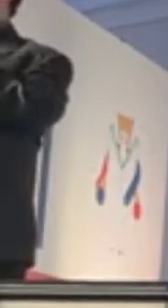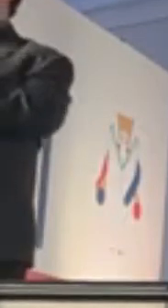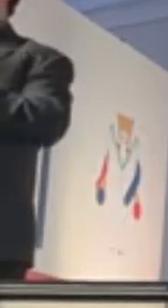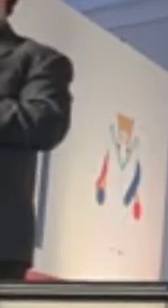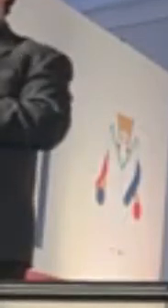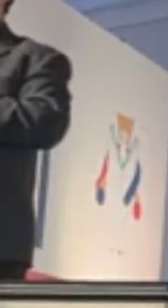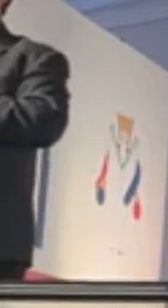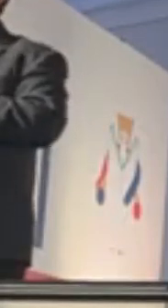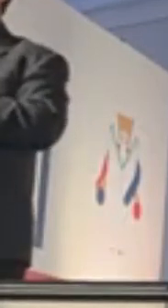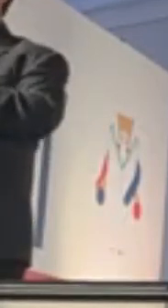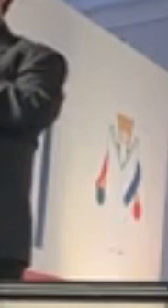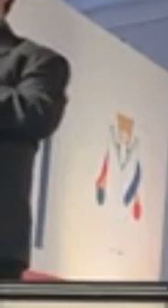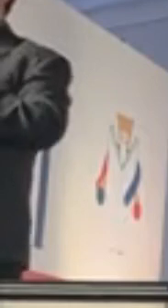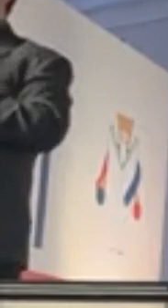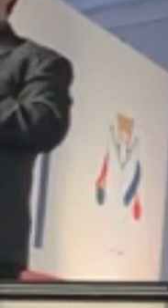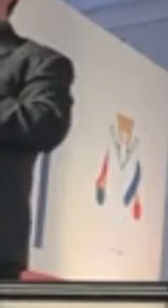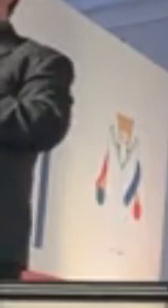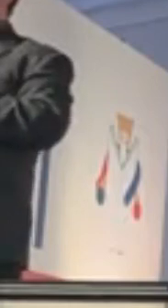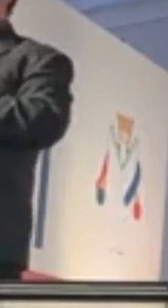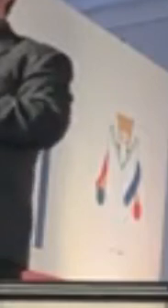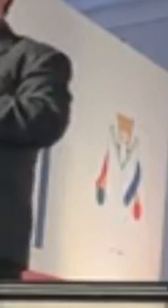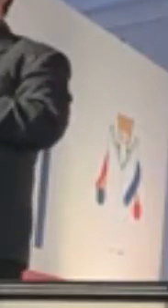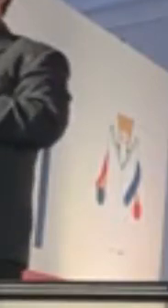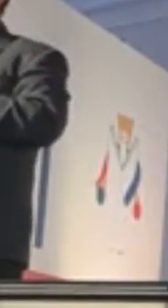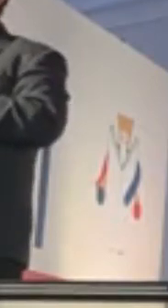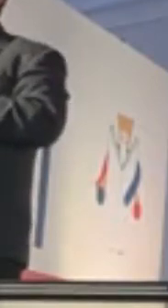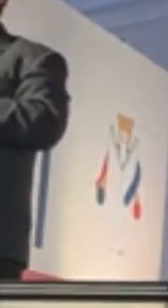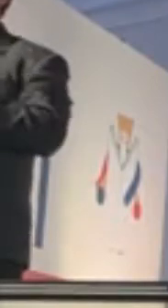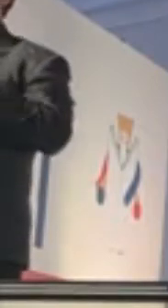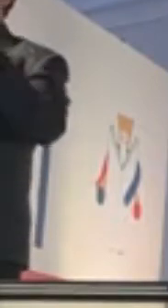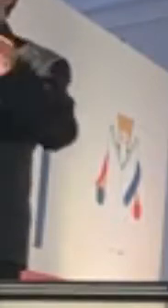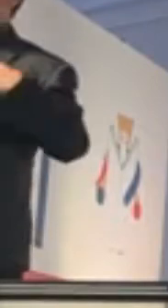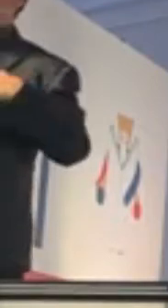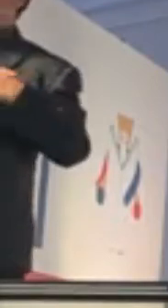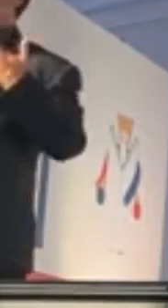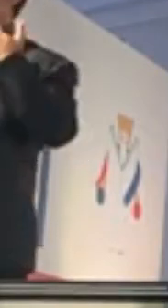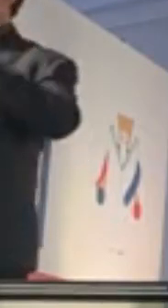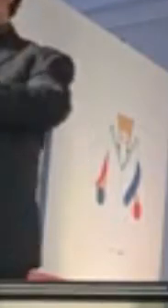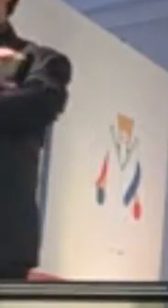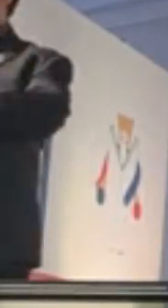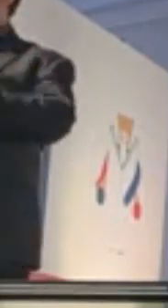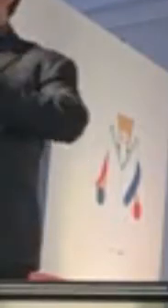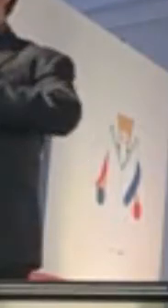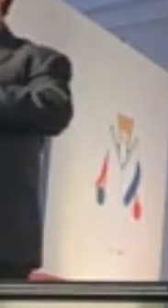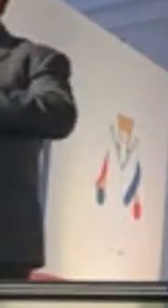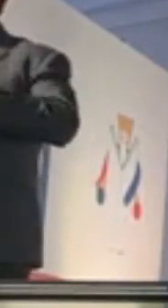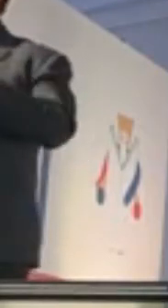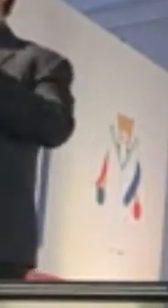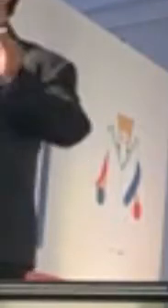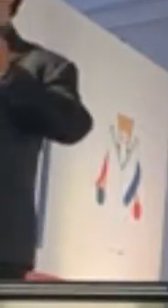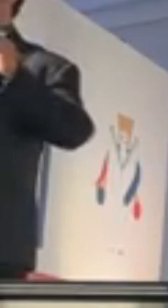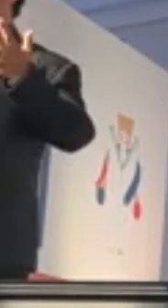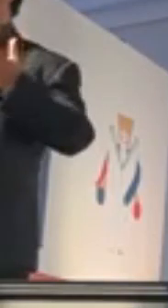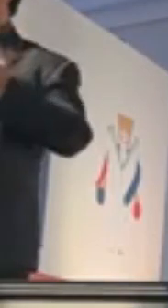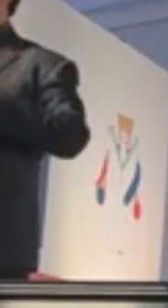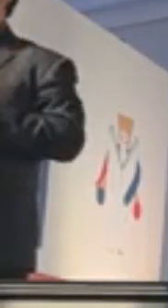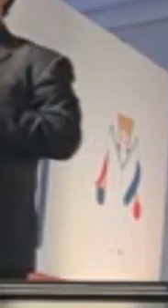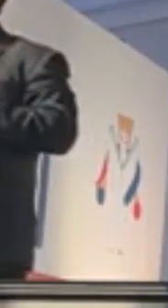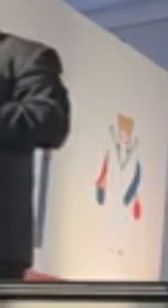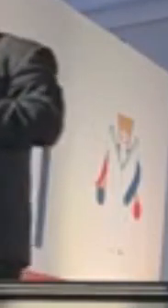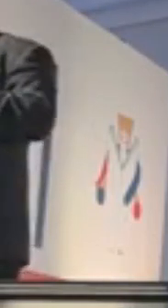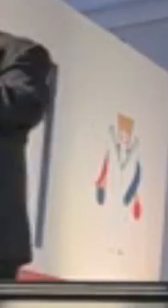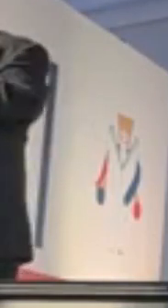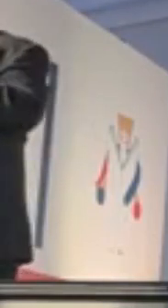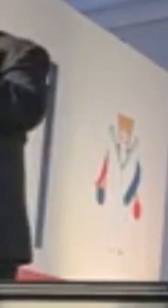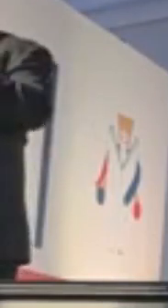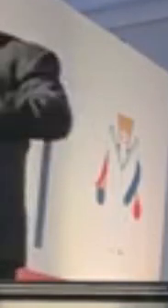y en Tijuana y hay gente que no tiene energía eléctrica en su casa, que no tiene agua en su casa, que las escuelas carecen hasta de lo